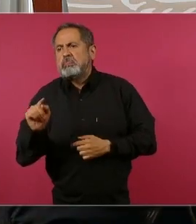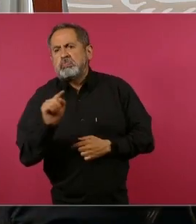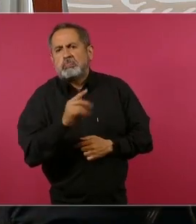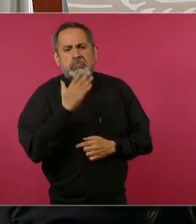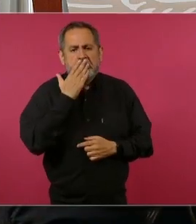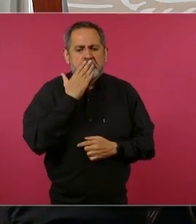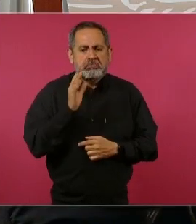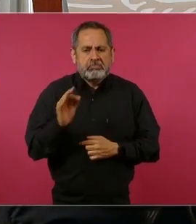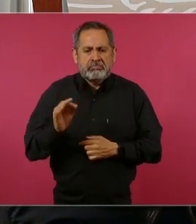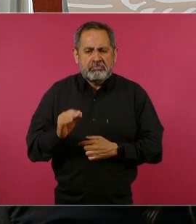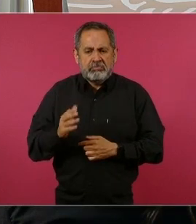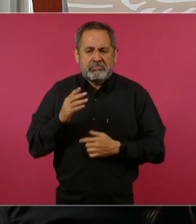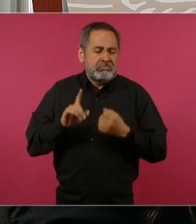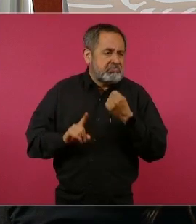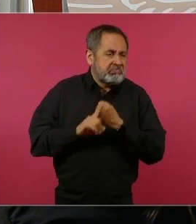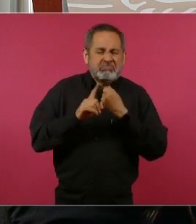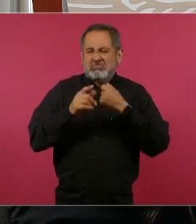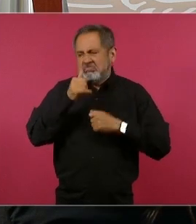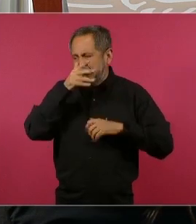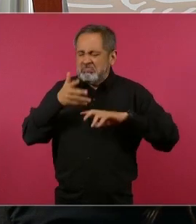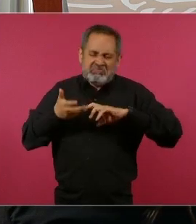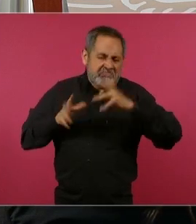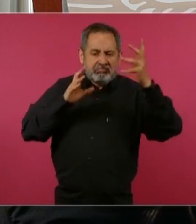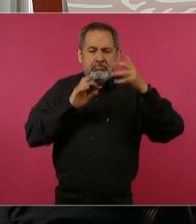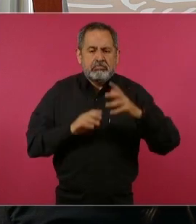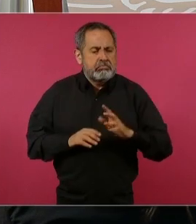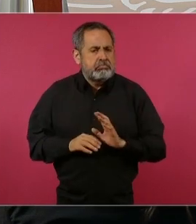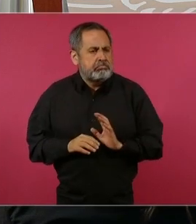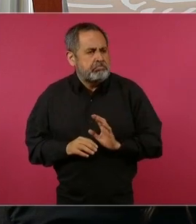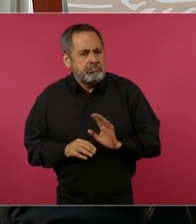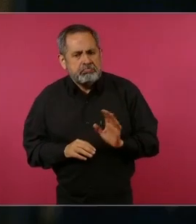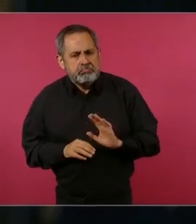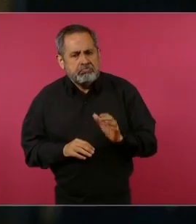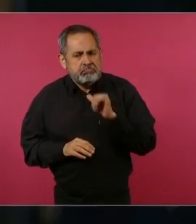no hay manifestación, ya quiero que se